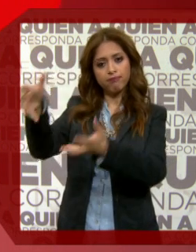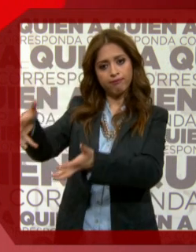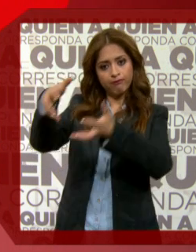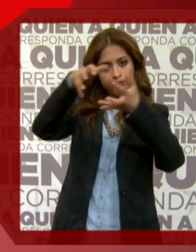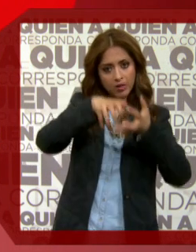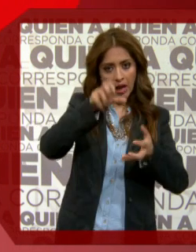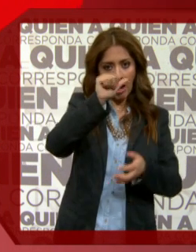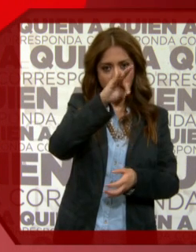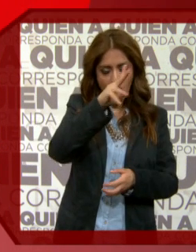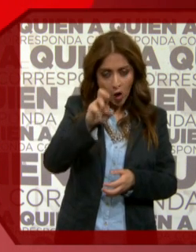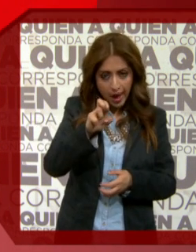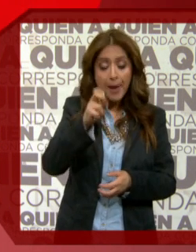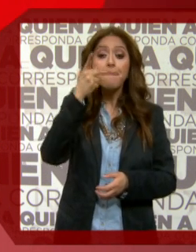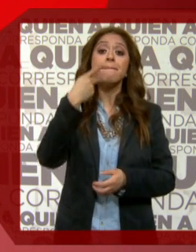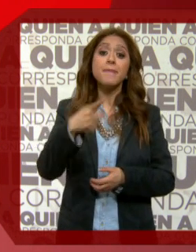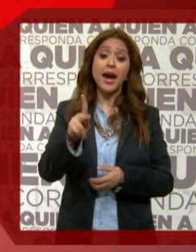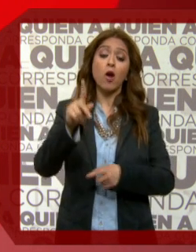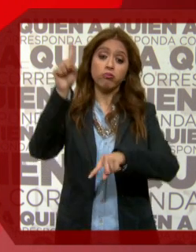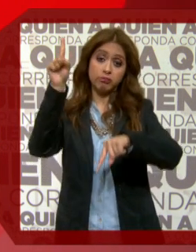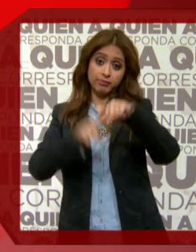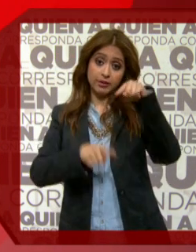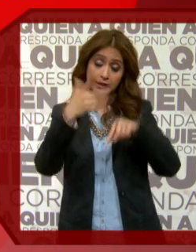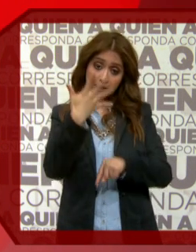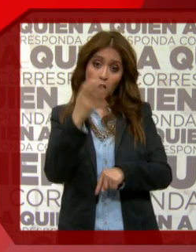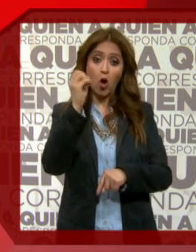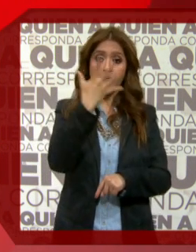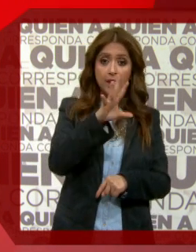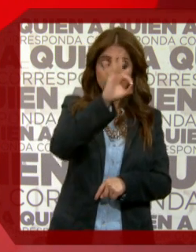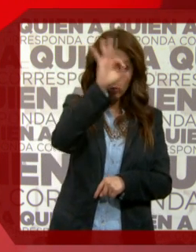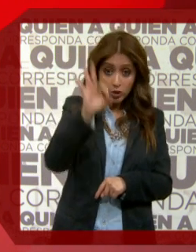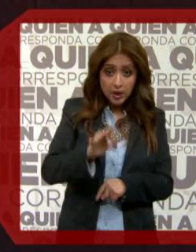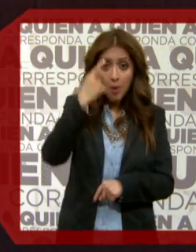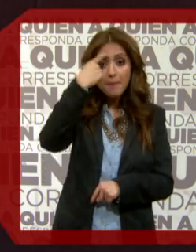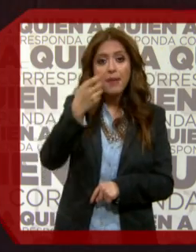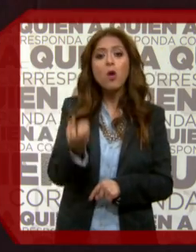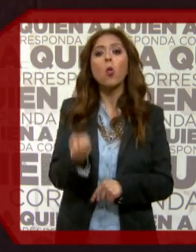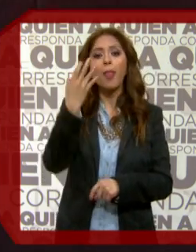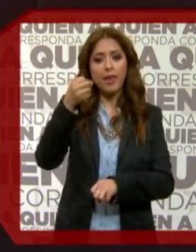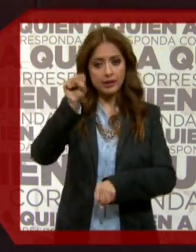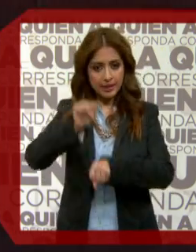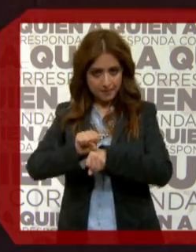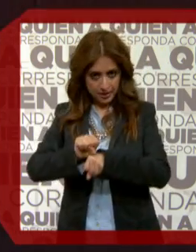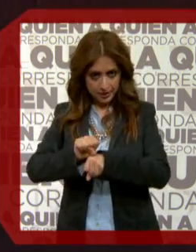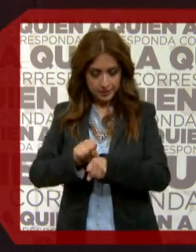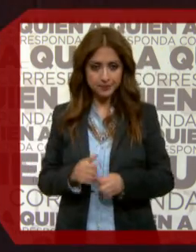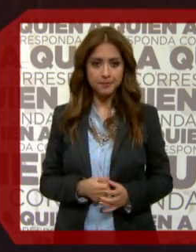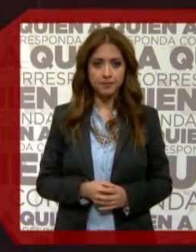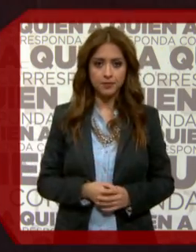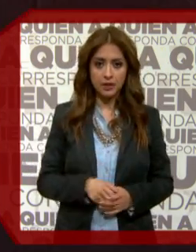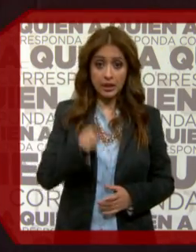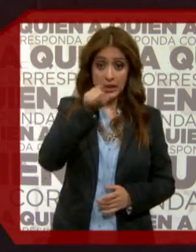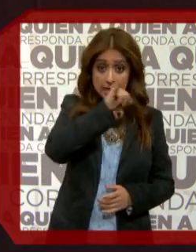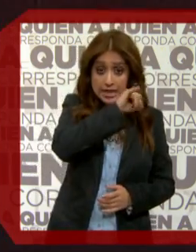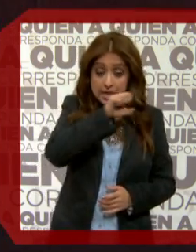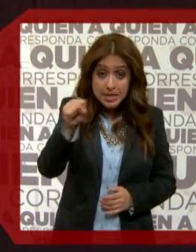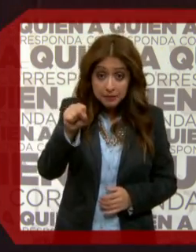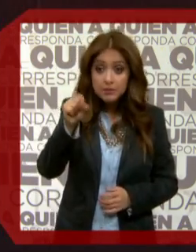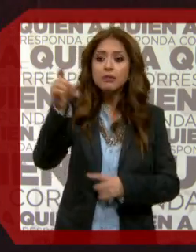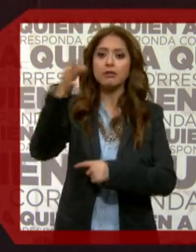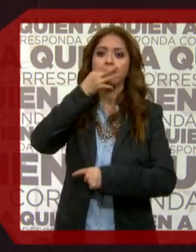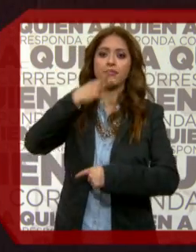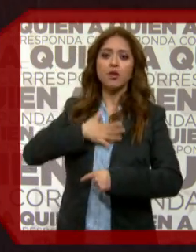Le descontarán un 5 o 10% de acuerdo al número de semanas que cotizó. El IMSS le va a notificar cuál es la resolución de la